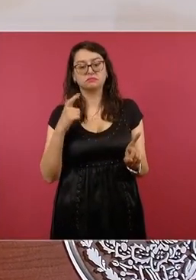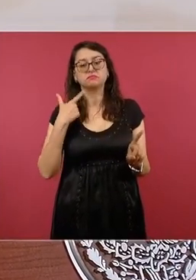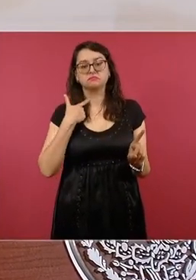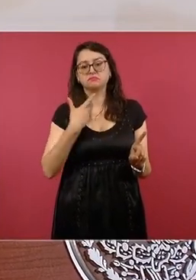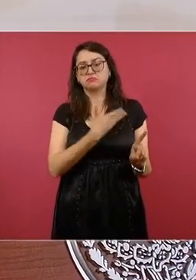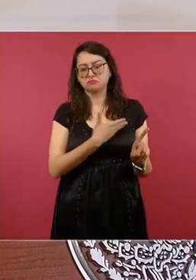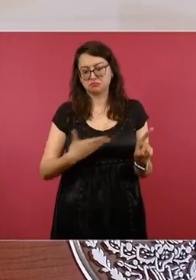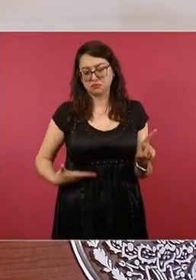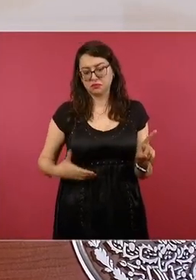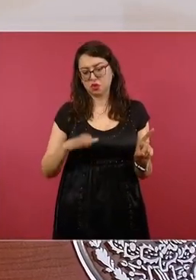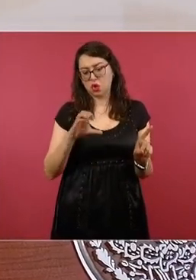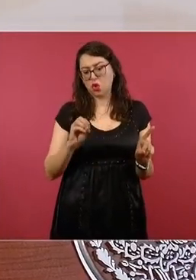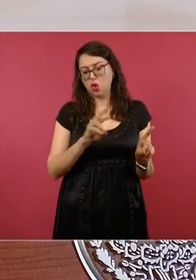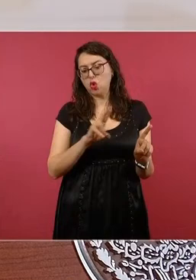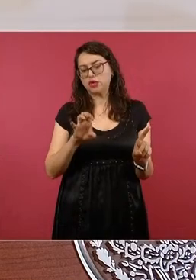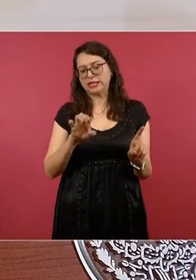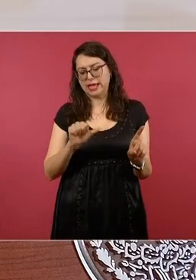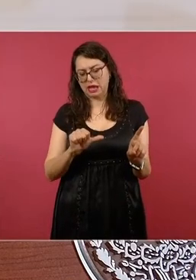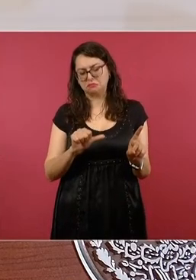Correa,